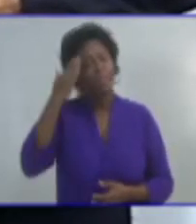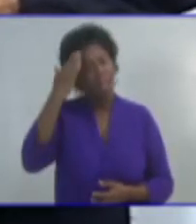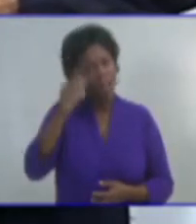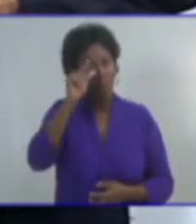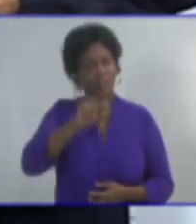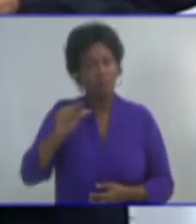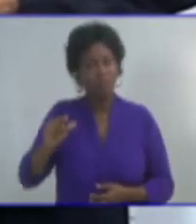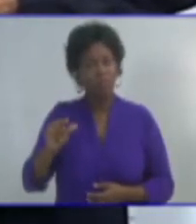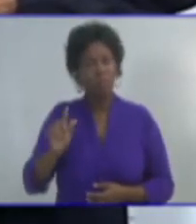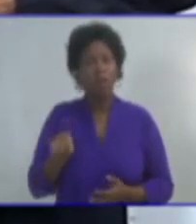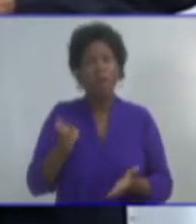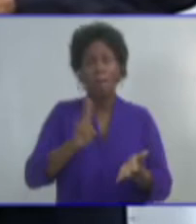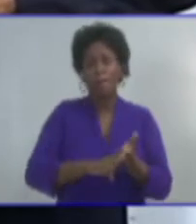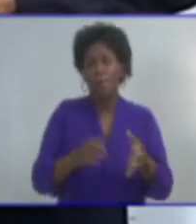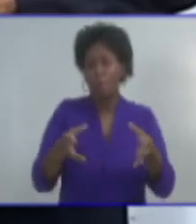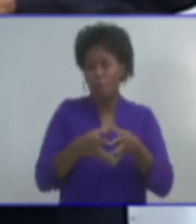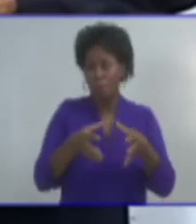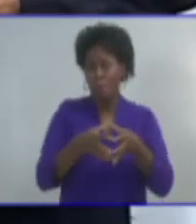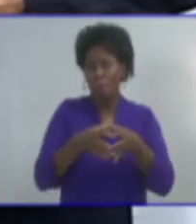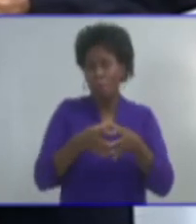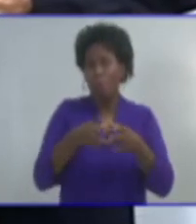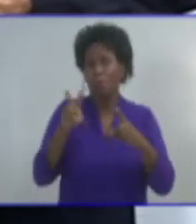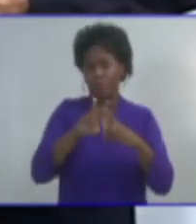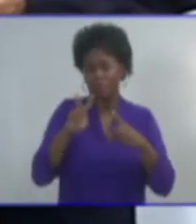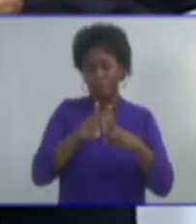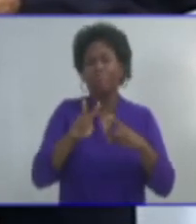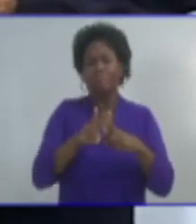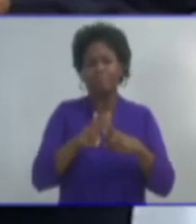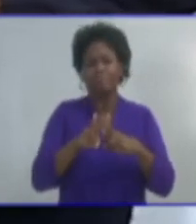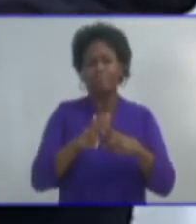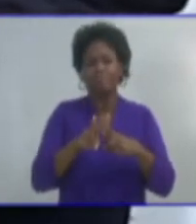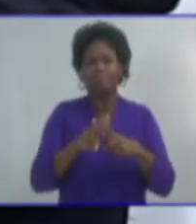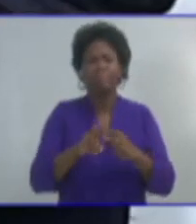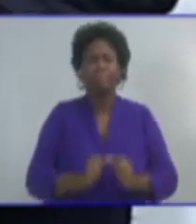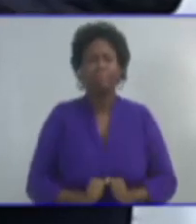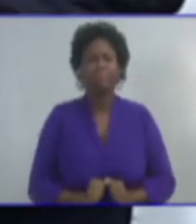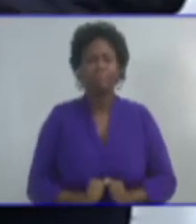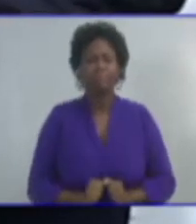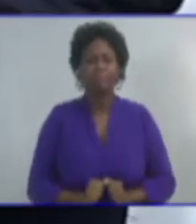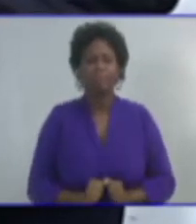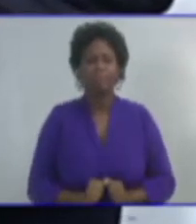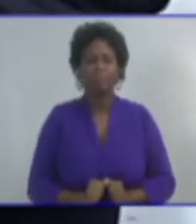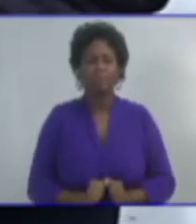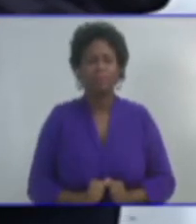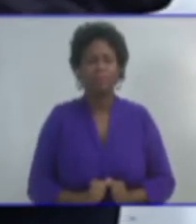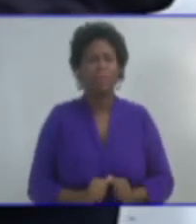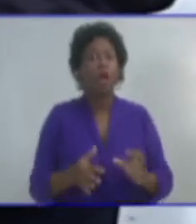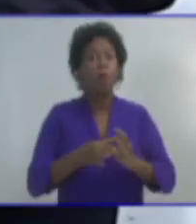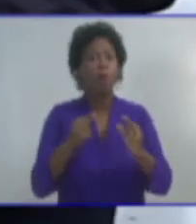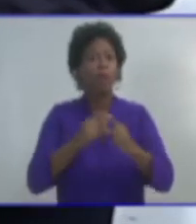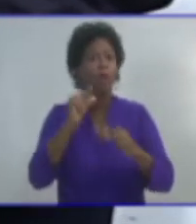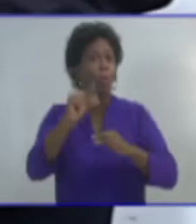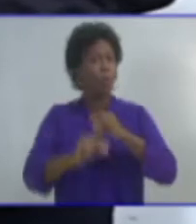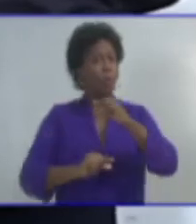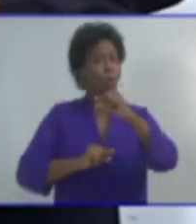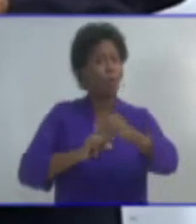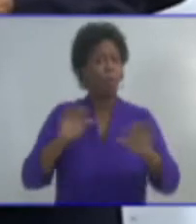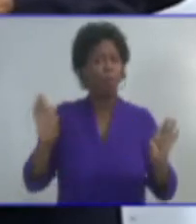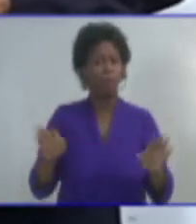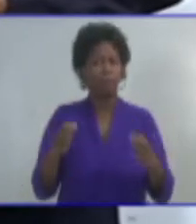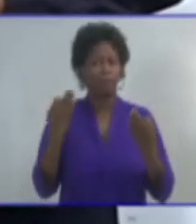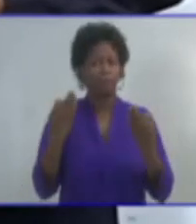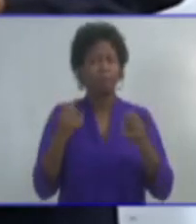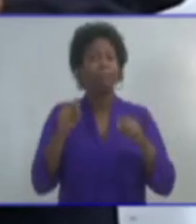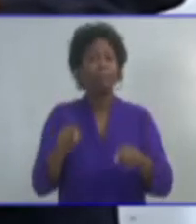por pertenecer a nuestro equipo del noticiario A Tiempo. Claro que sí. Y en Guantánamo se perfecciona, Rafael, la labor de